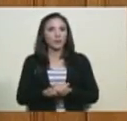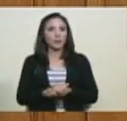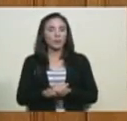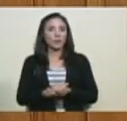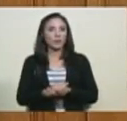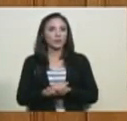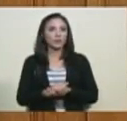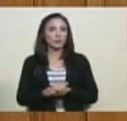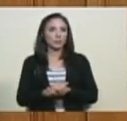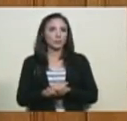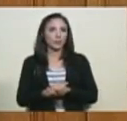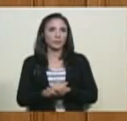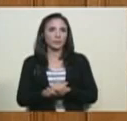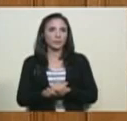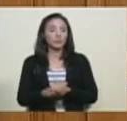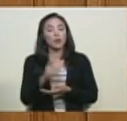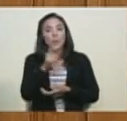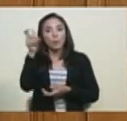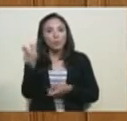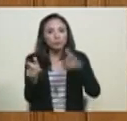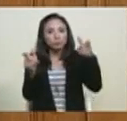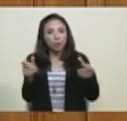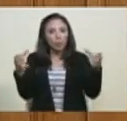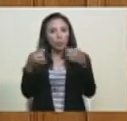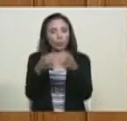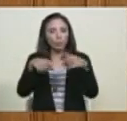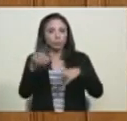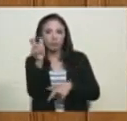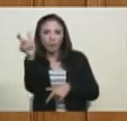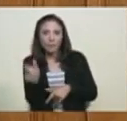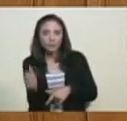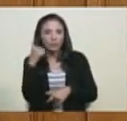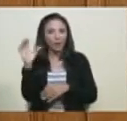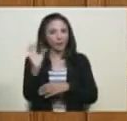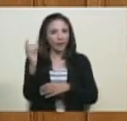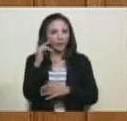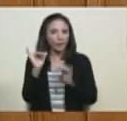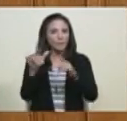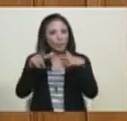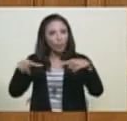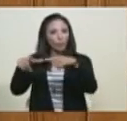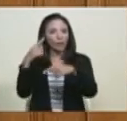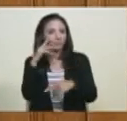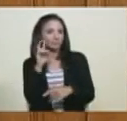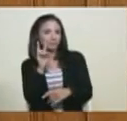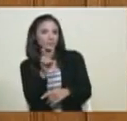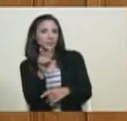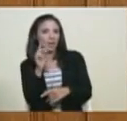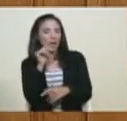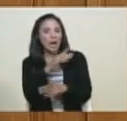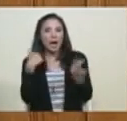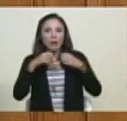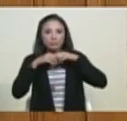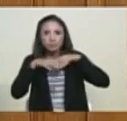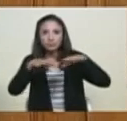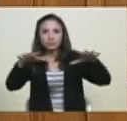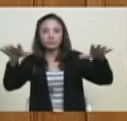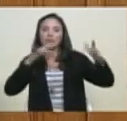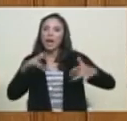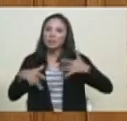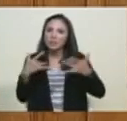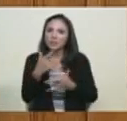un grupo de venezolanas y venezolanos, caraqueños, de ahí mismo, de esa zona, mientras se desarrollaba el